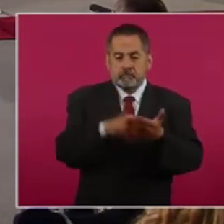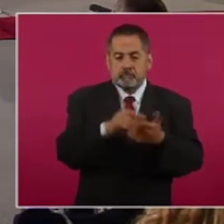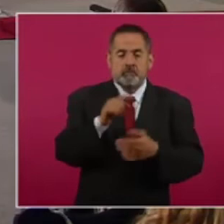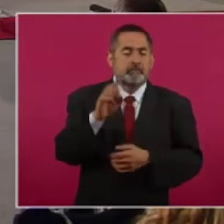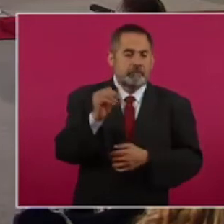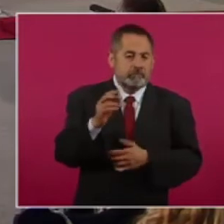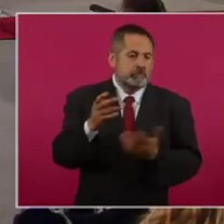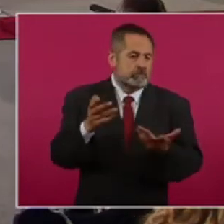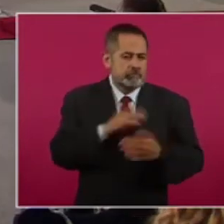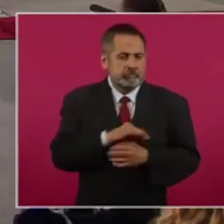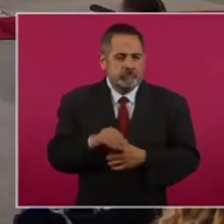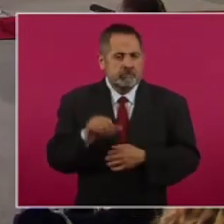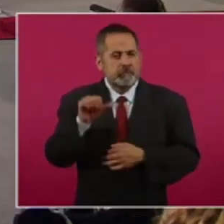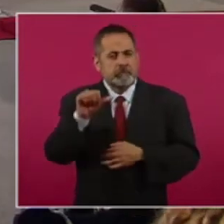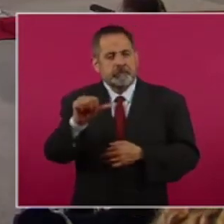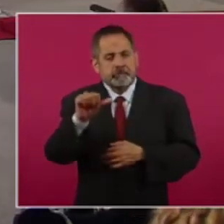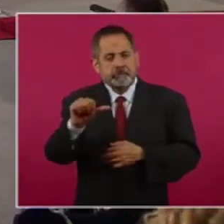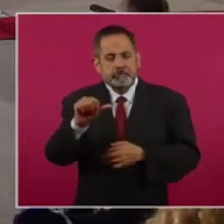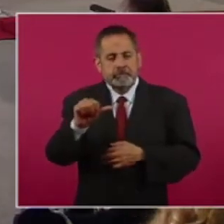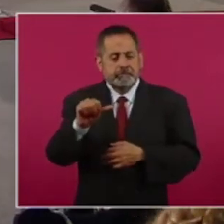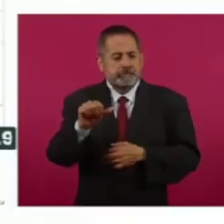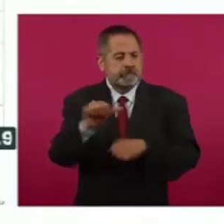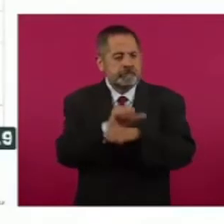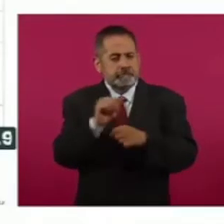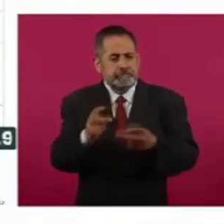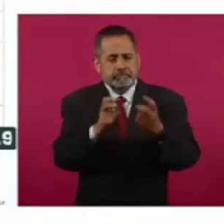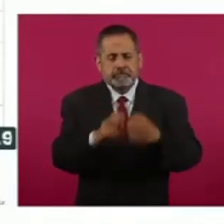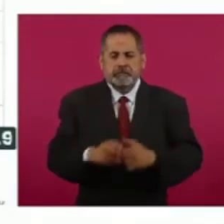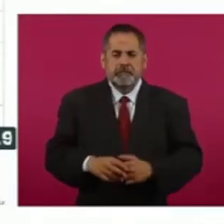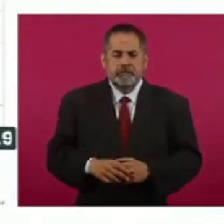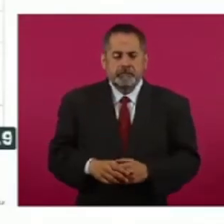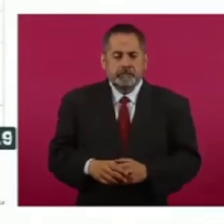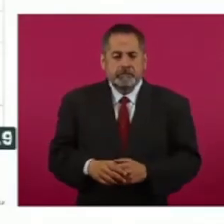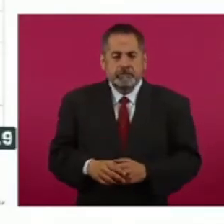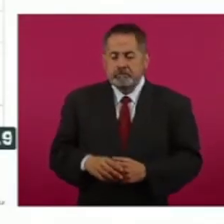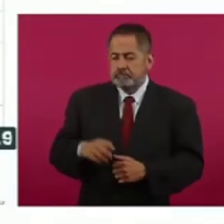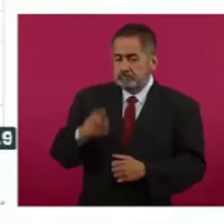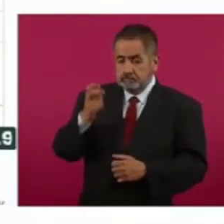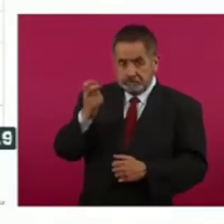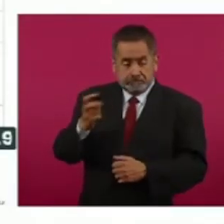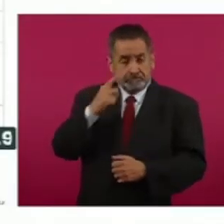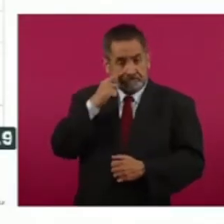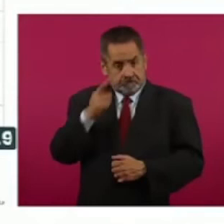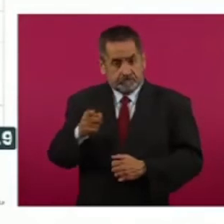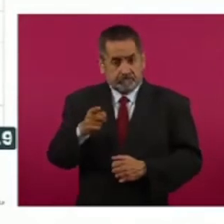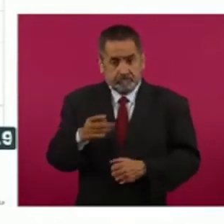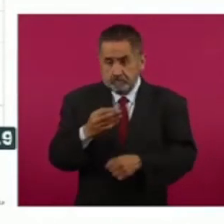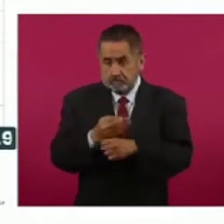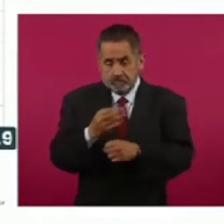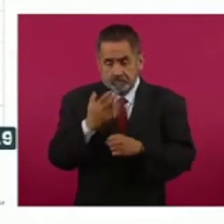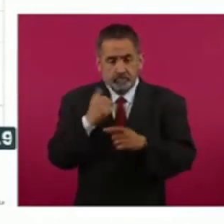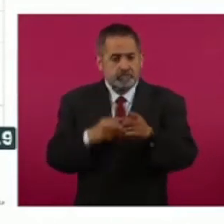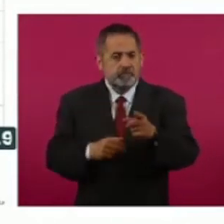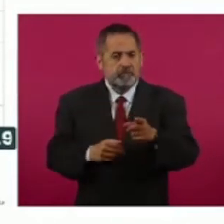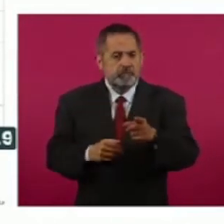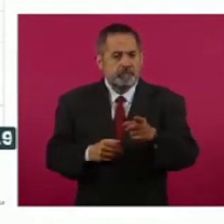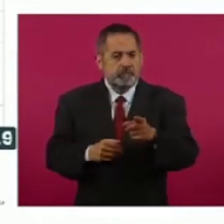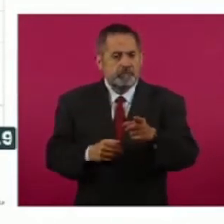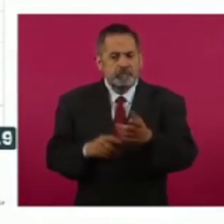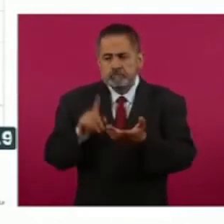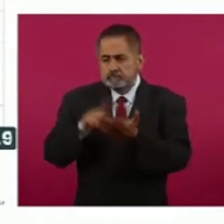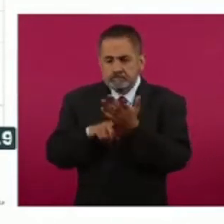11.9. Estamos hablando de 16 vehículos. Pero, presidente. Y esto tampoco hay en esto cifra